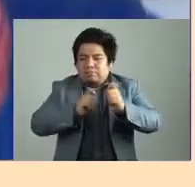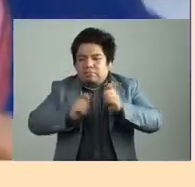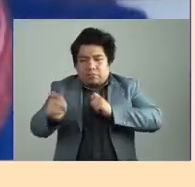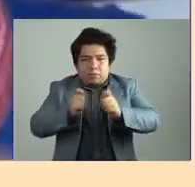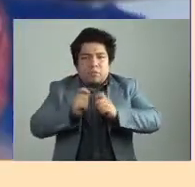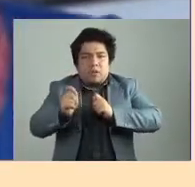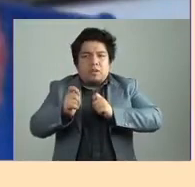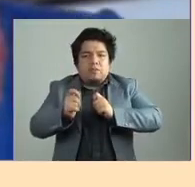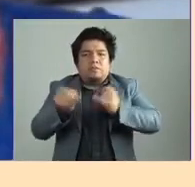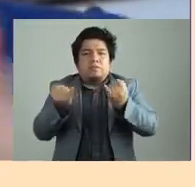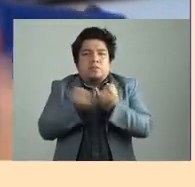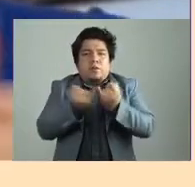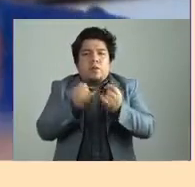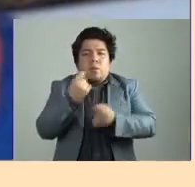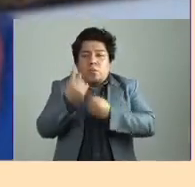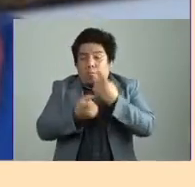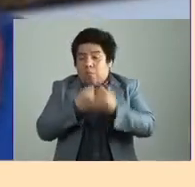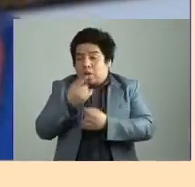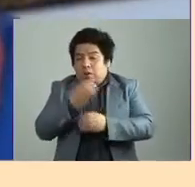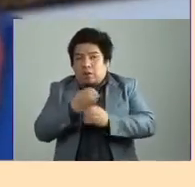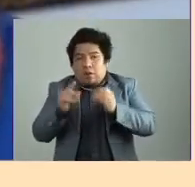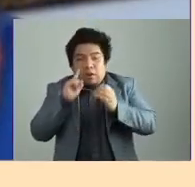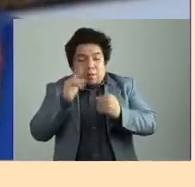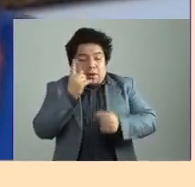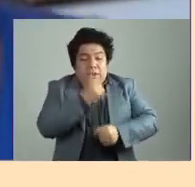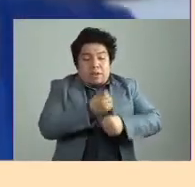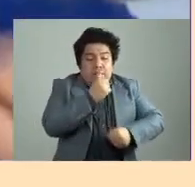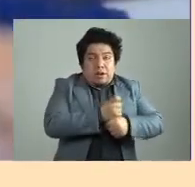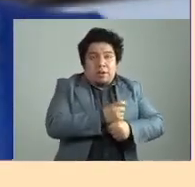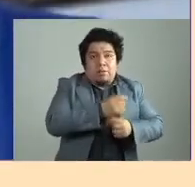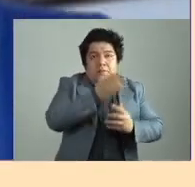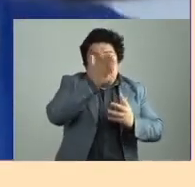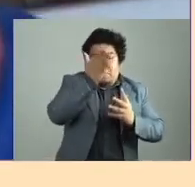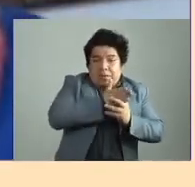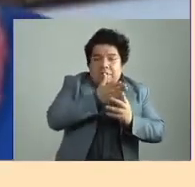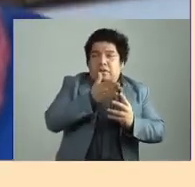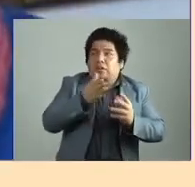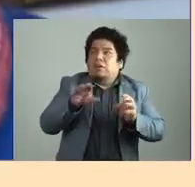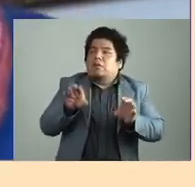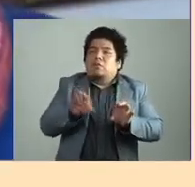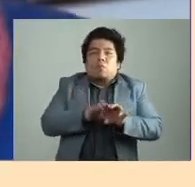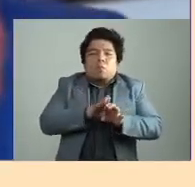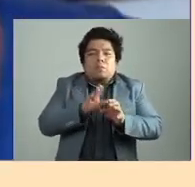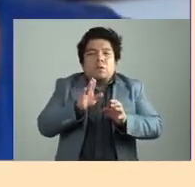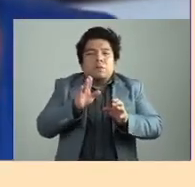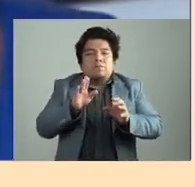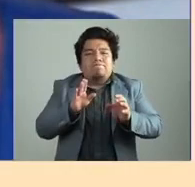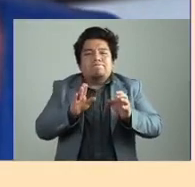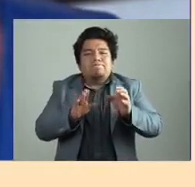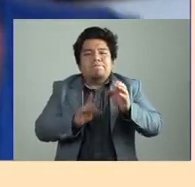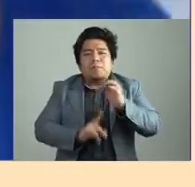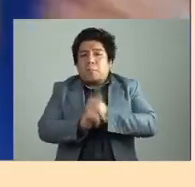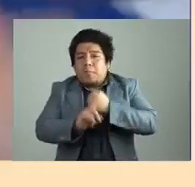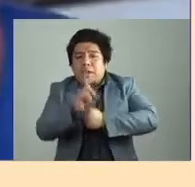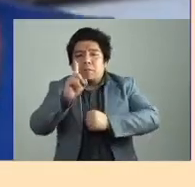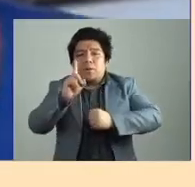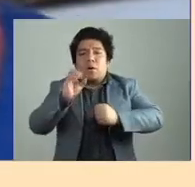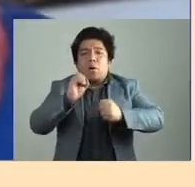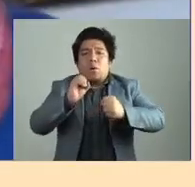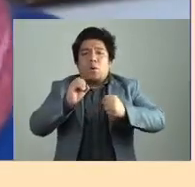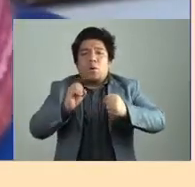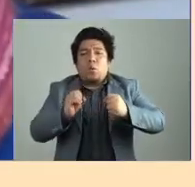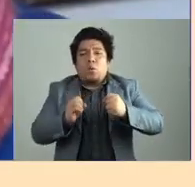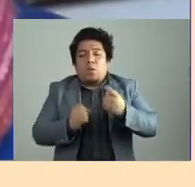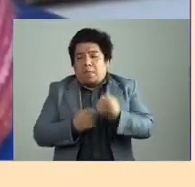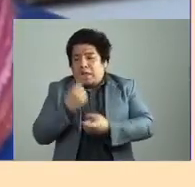examinado en esta primera parte la consecuencia de la de la crisis de la